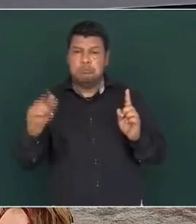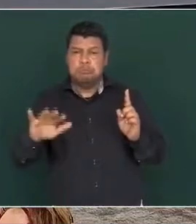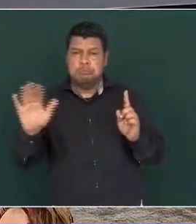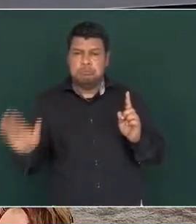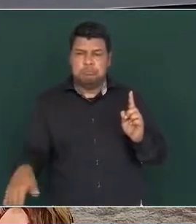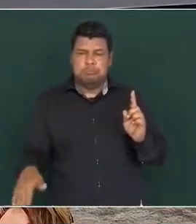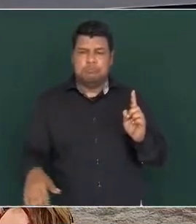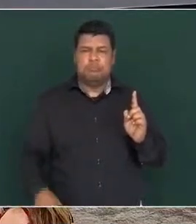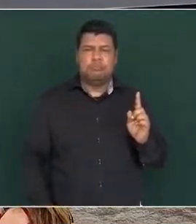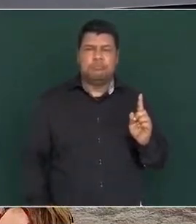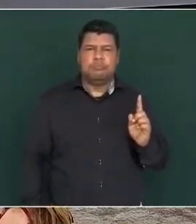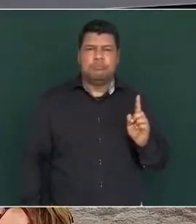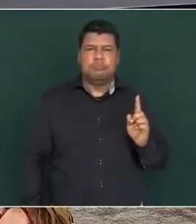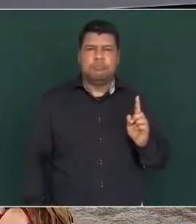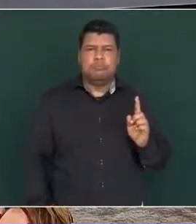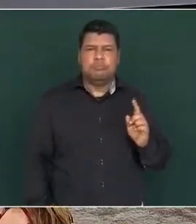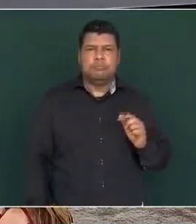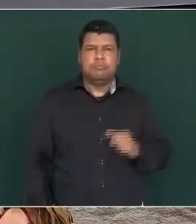Estados Unidos,